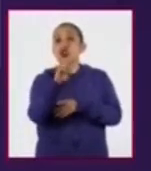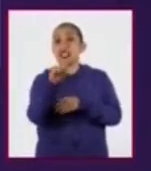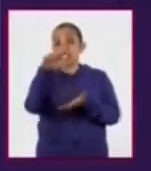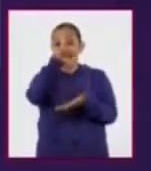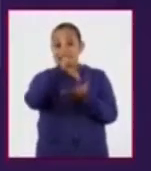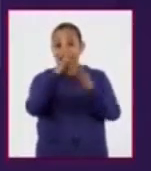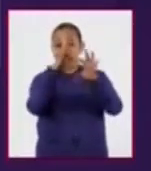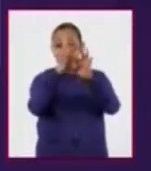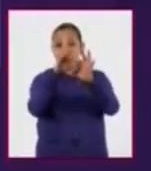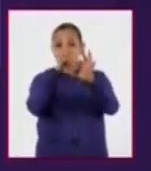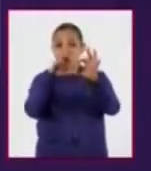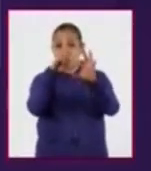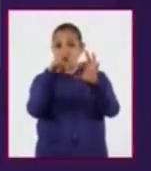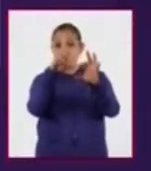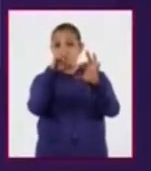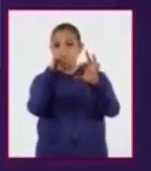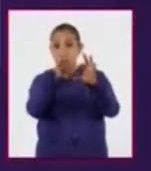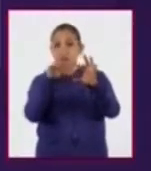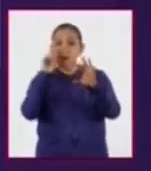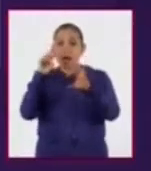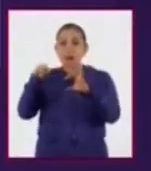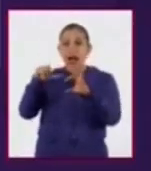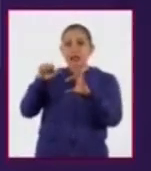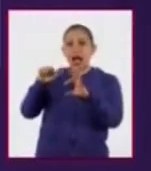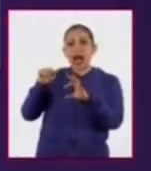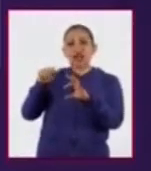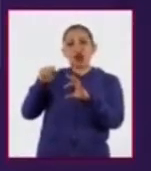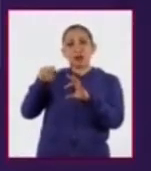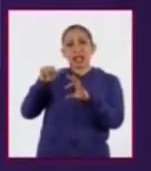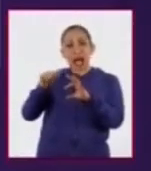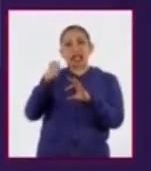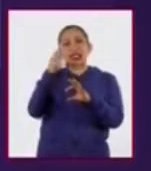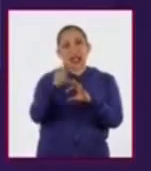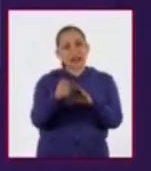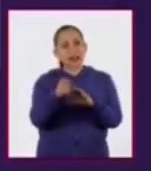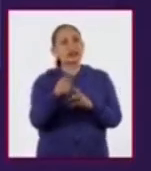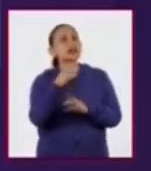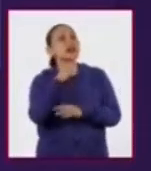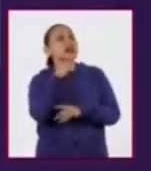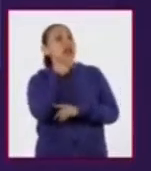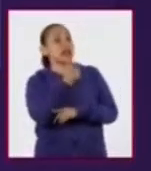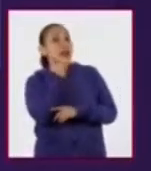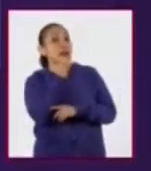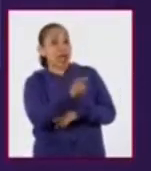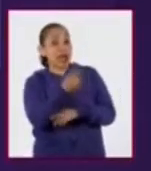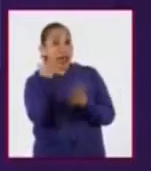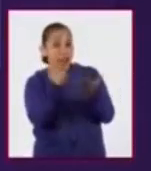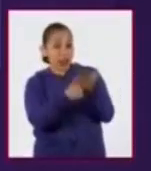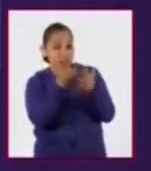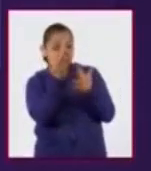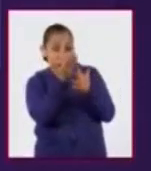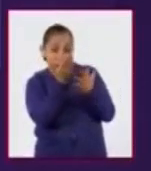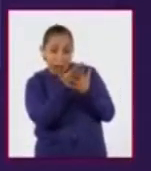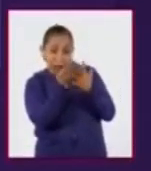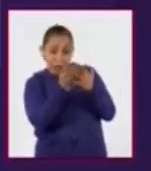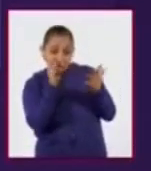y explicarán la diferencia entre masa atómica. Asimismo, identificarán que los elementos tienen un